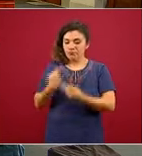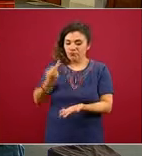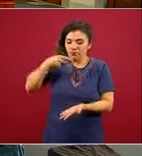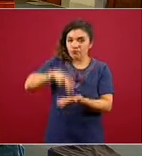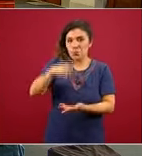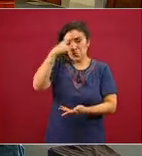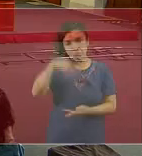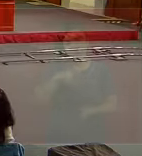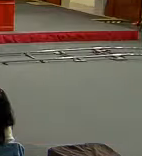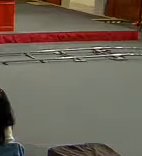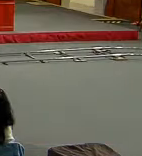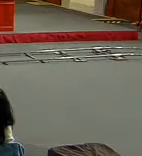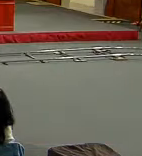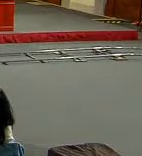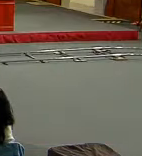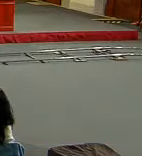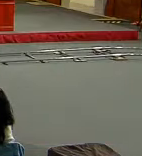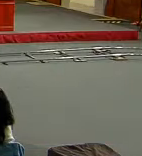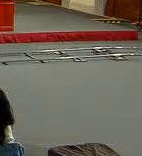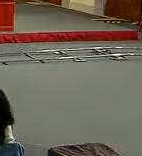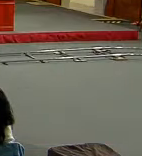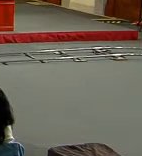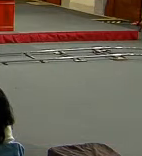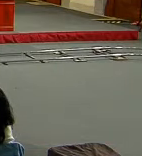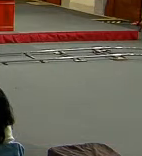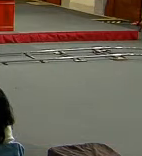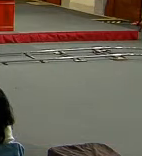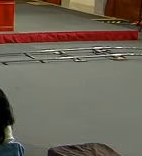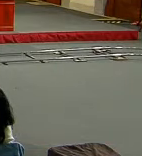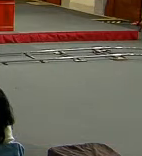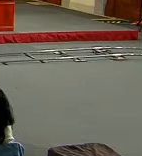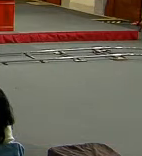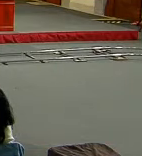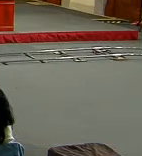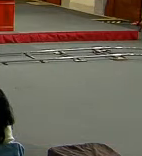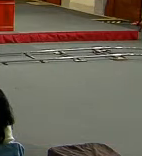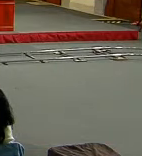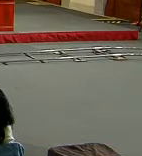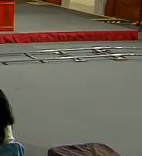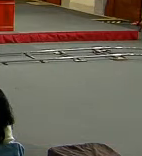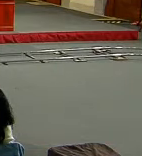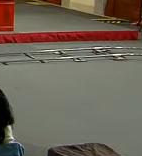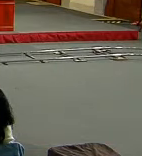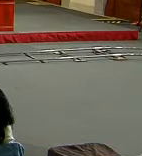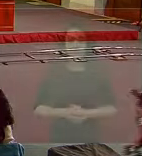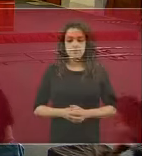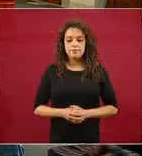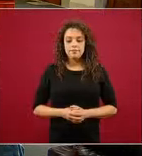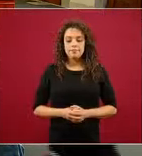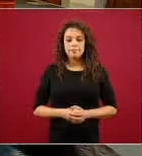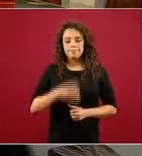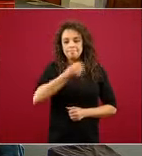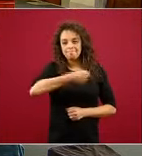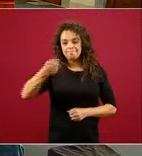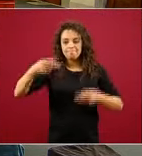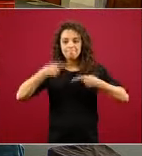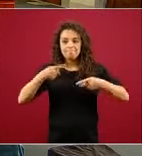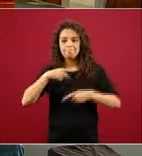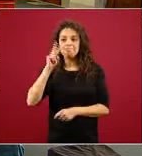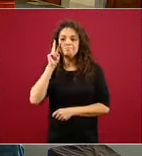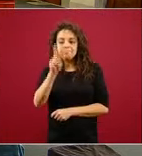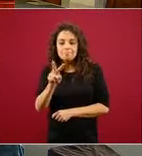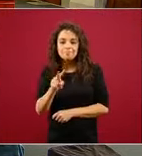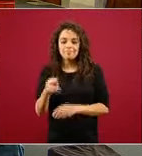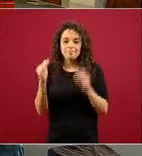para poder dirigirme a ustedes. Saludo también a todos los que nos están viendo desde casa, en la televisión, en las diferentes redes